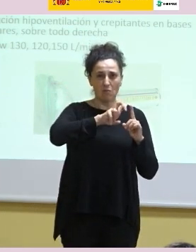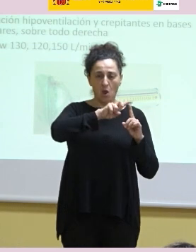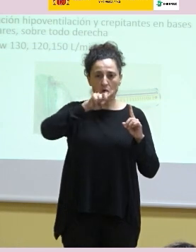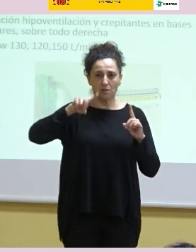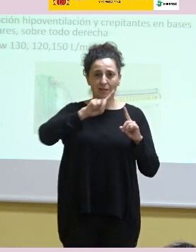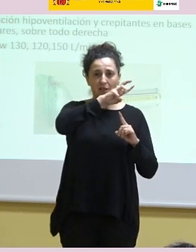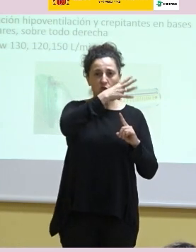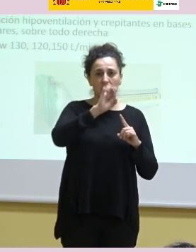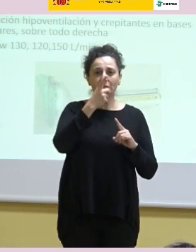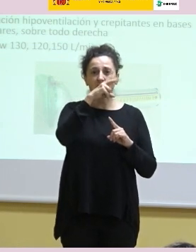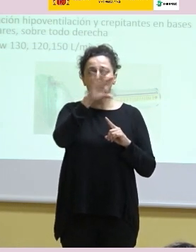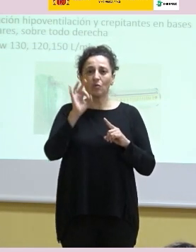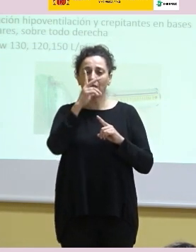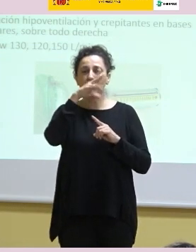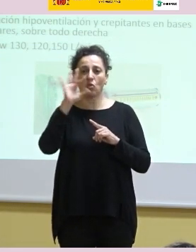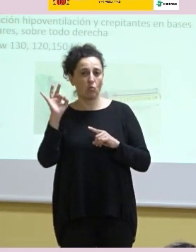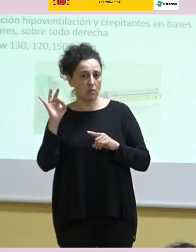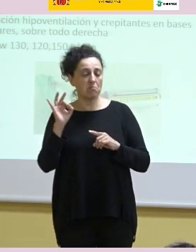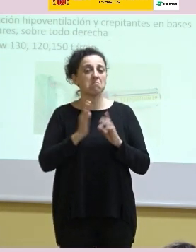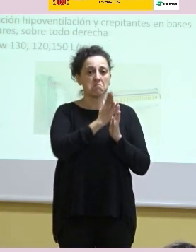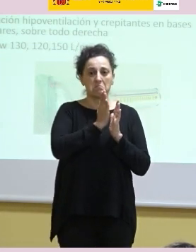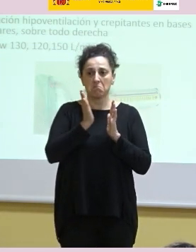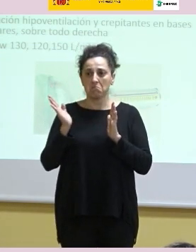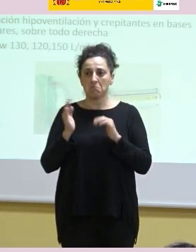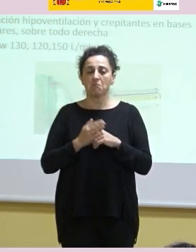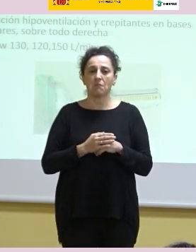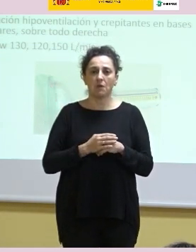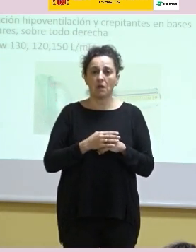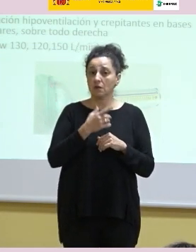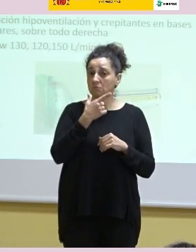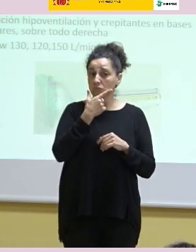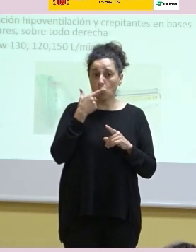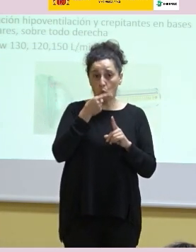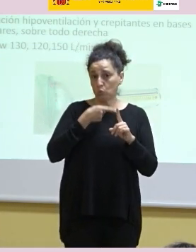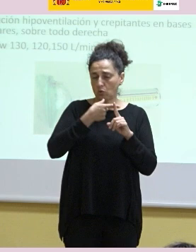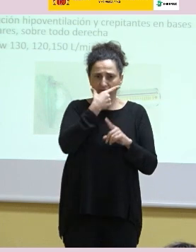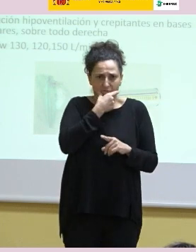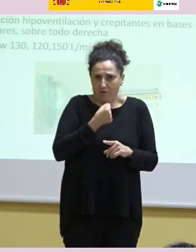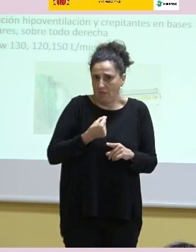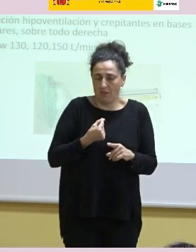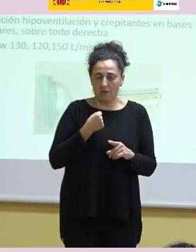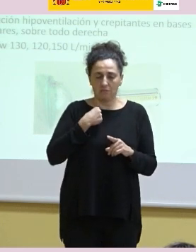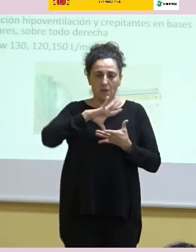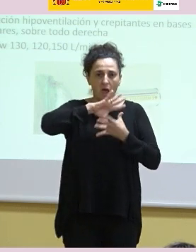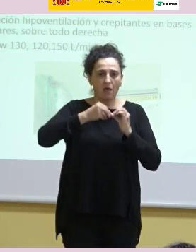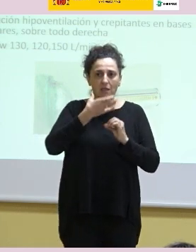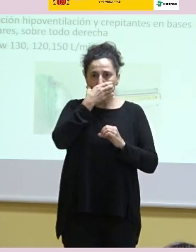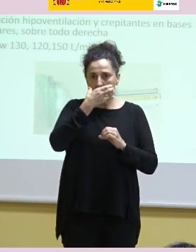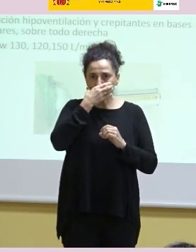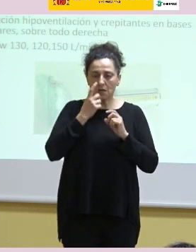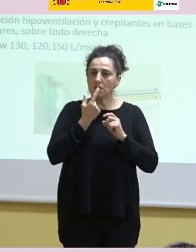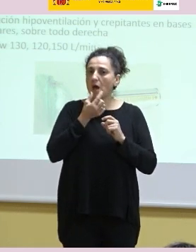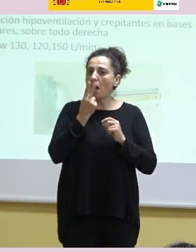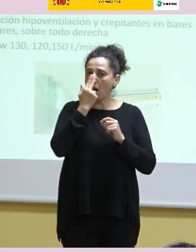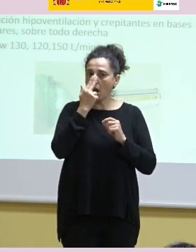valoración, 130, 120 y 150. Es muy fácil de utilizar, se adapta la mascarilla a la nariz y a la